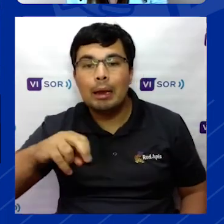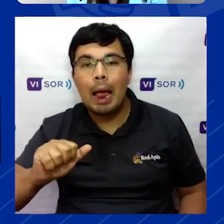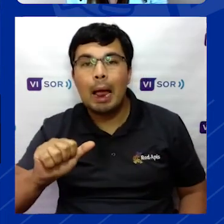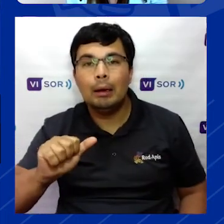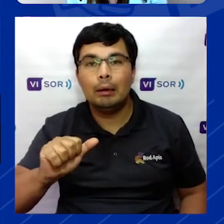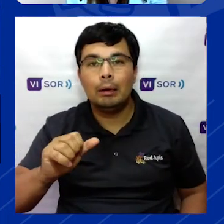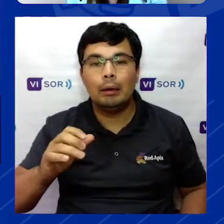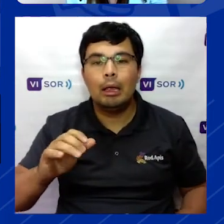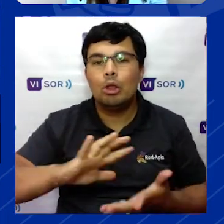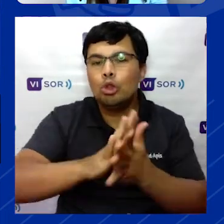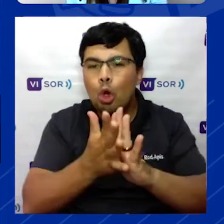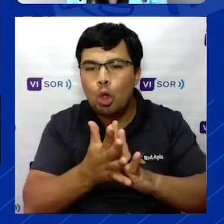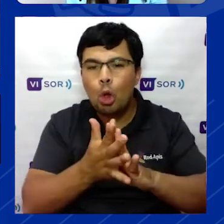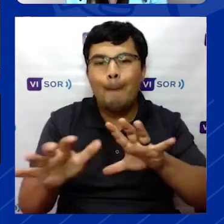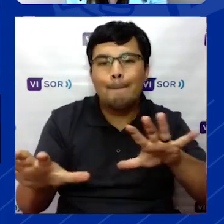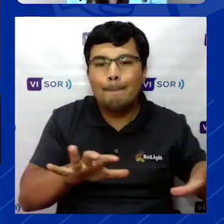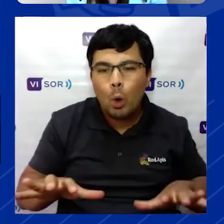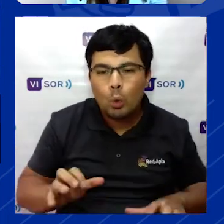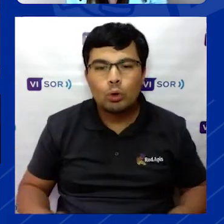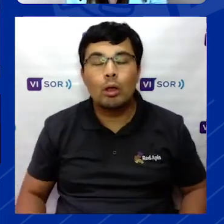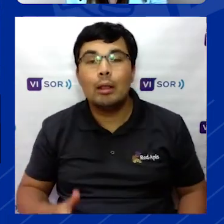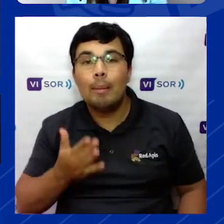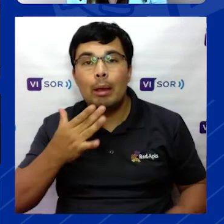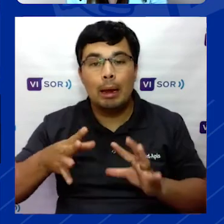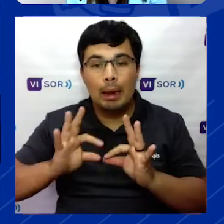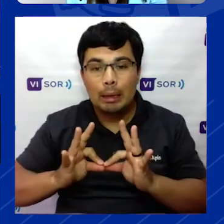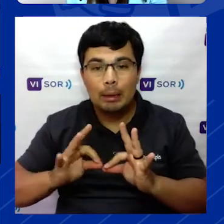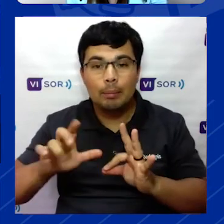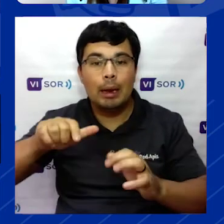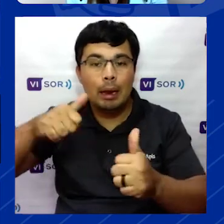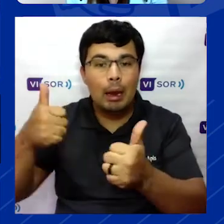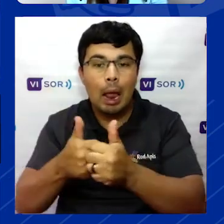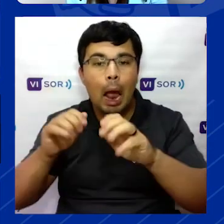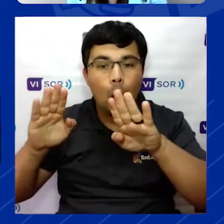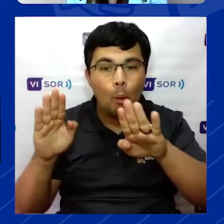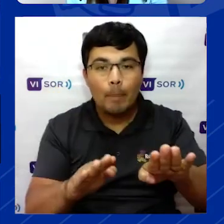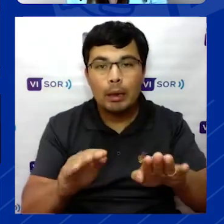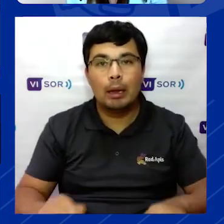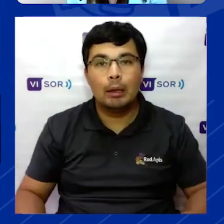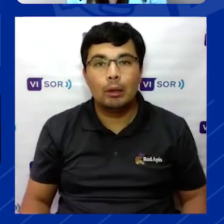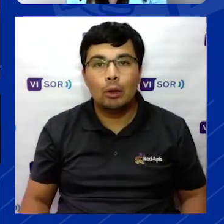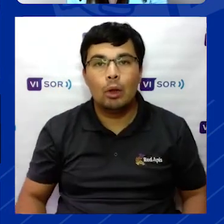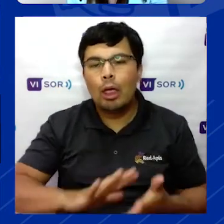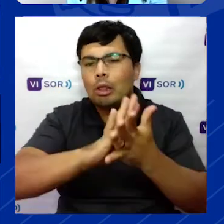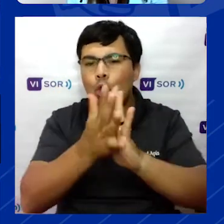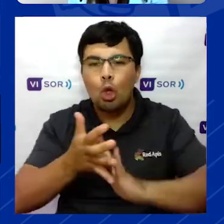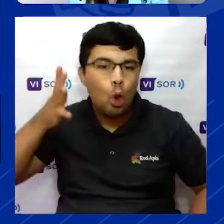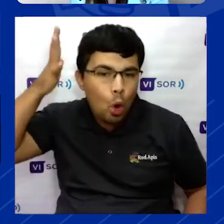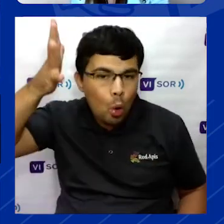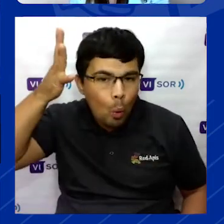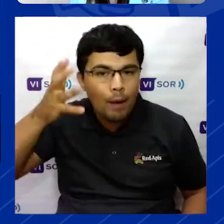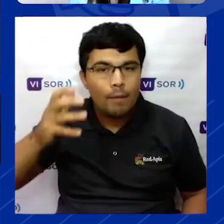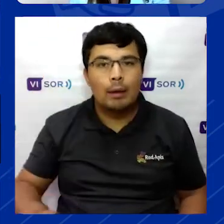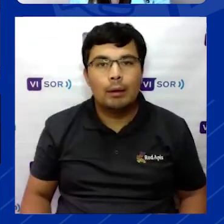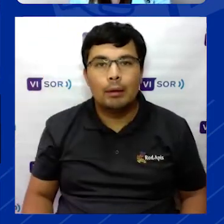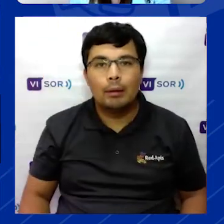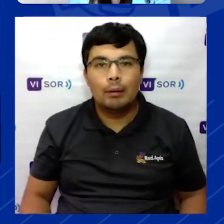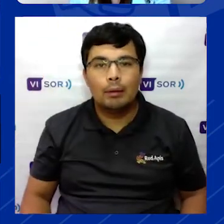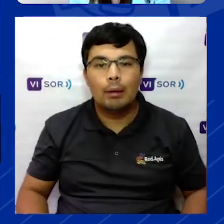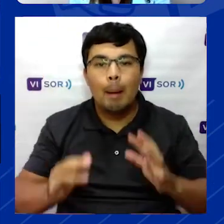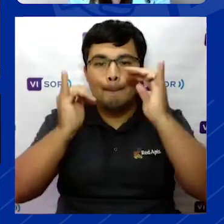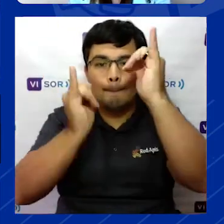al intérprete Sebastián, que nos estuvo acompañando a lo largo de todo el webinar. Y